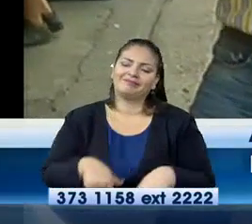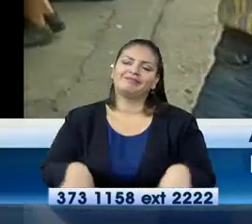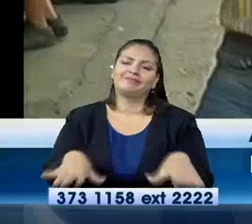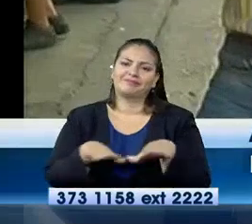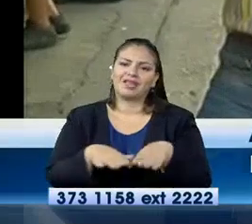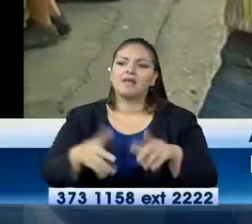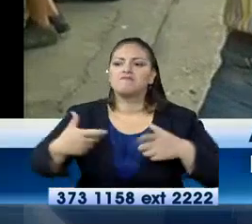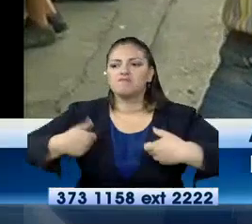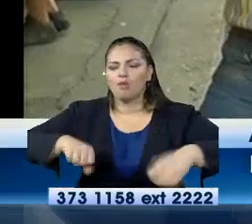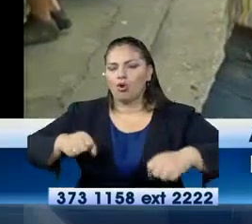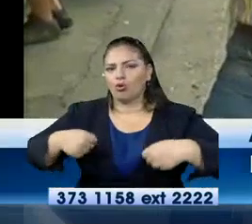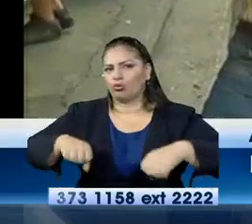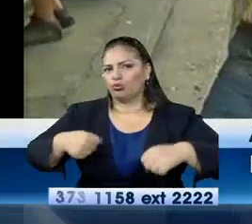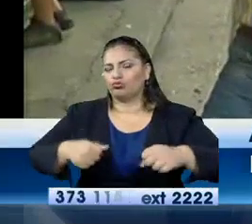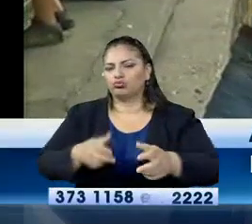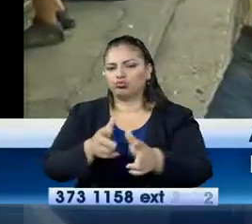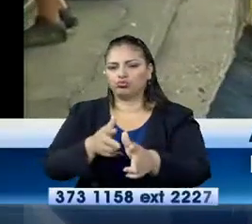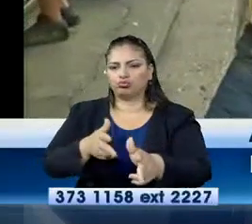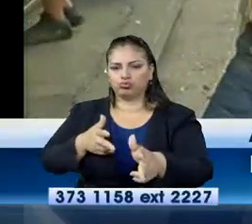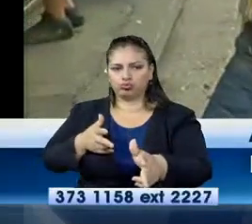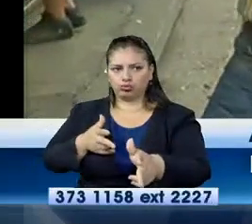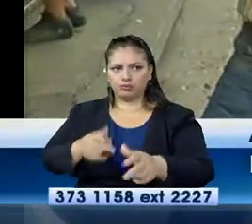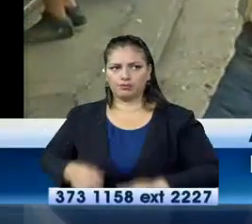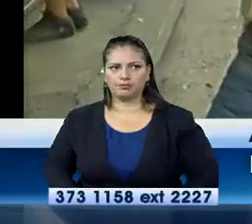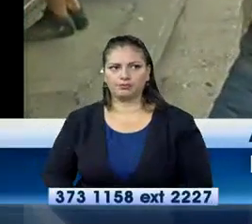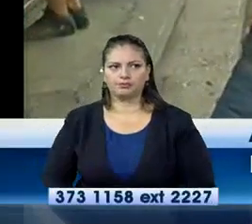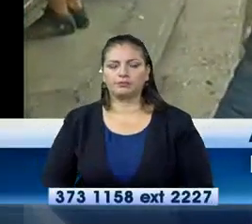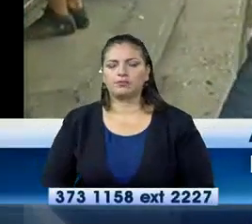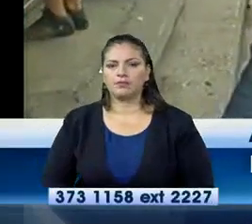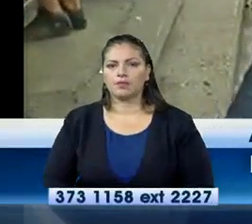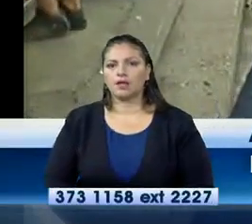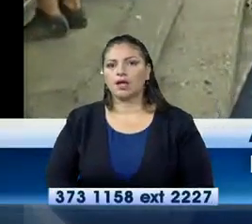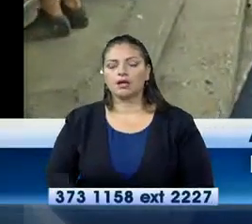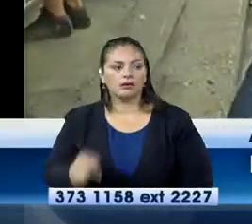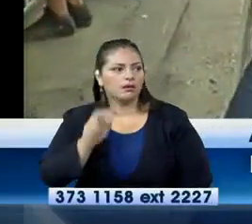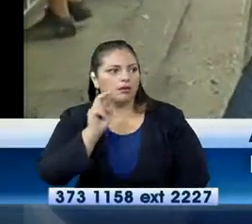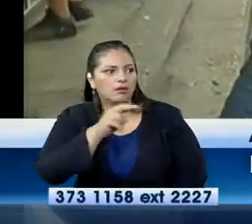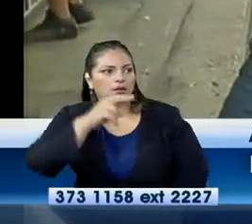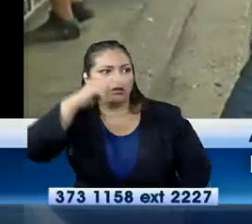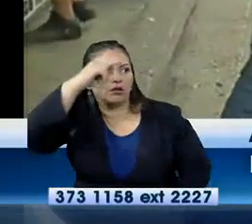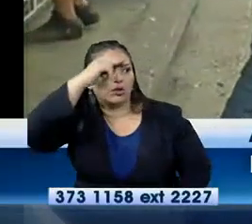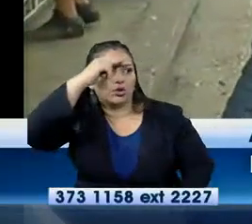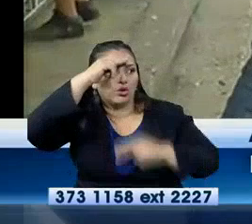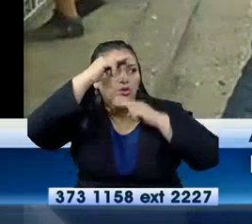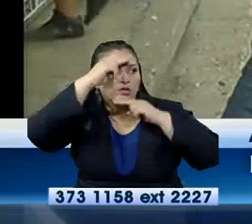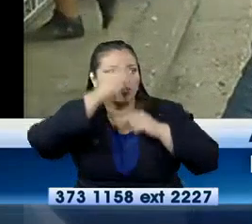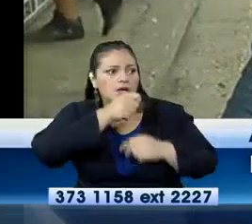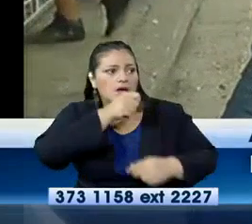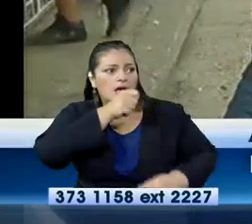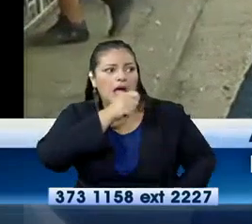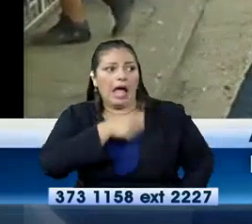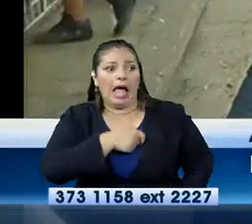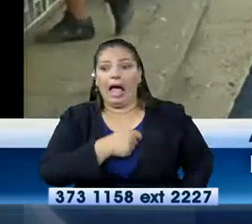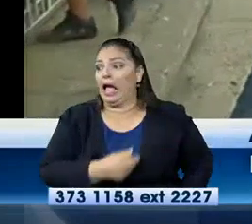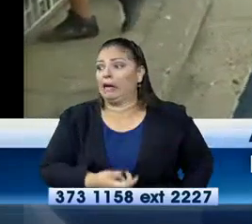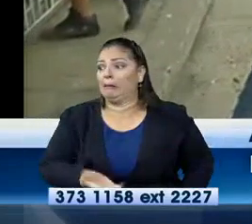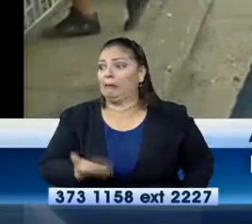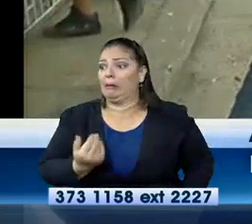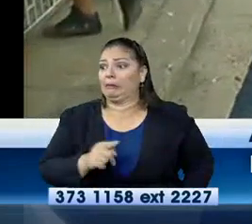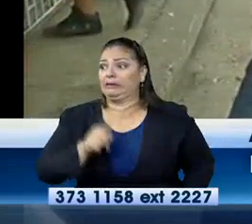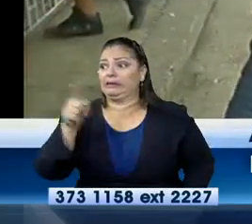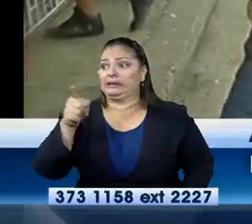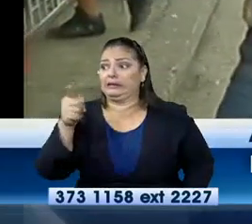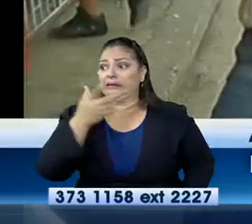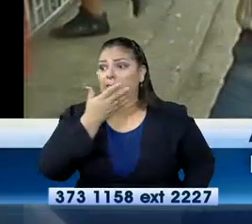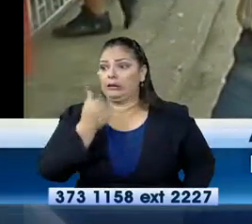los vehículos fueron retirados y están ubicados dos cuadras más adelante. Estamos esperando el control de la autoridad